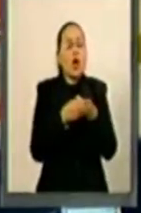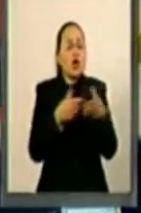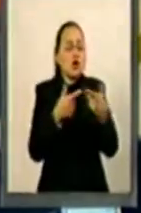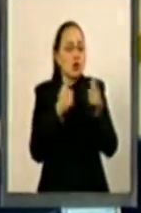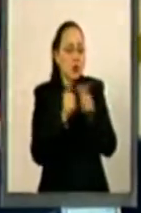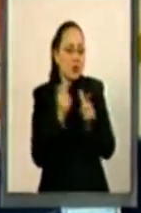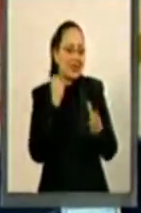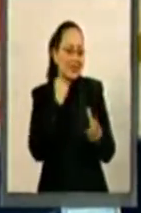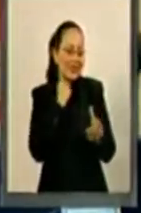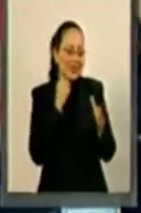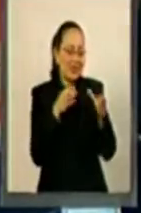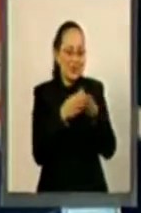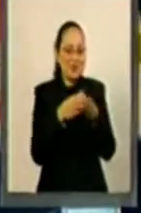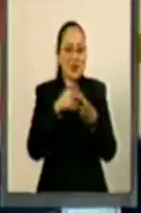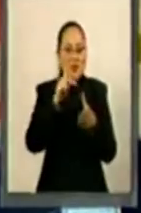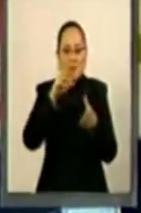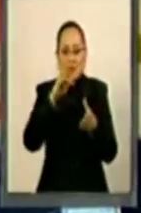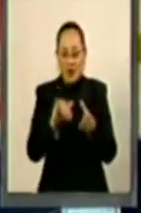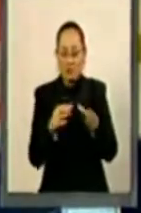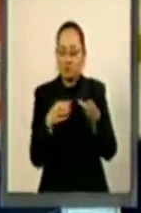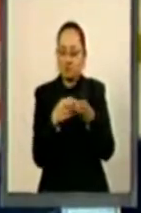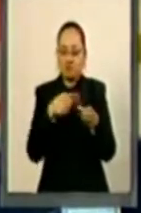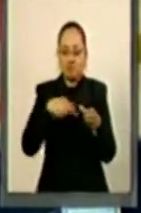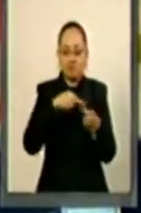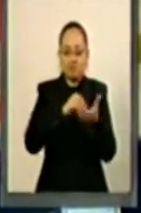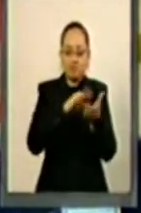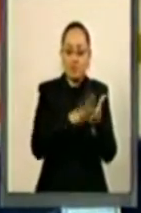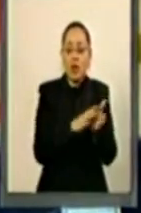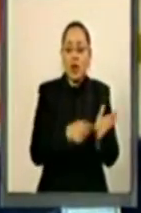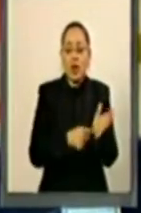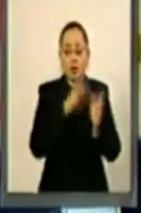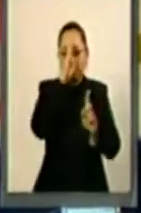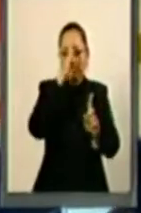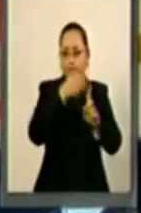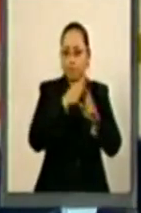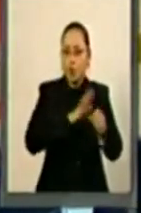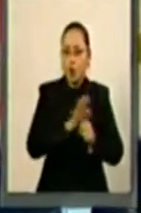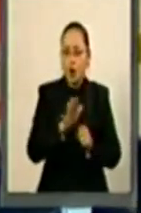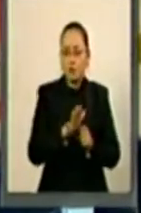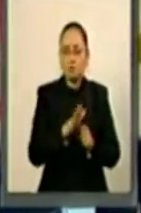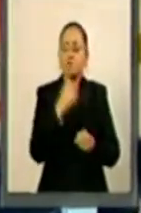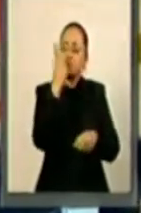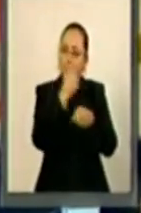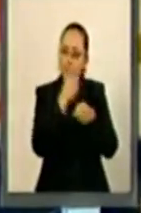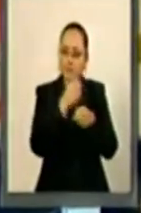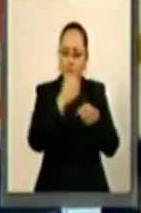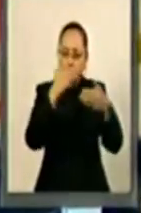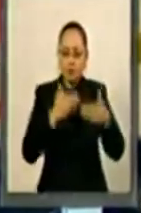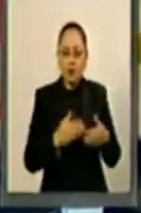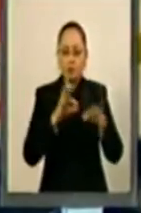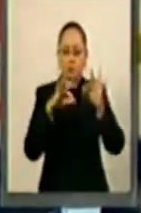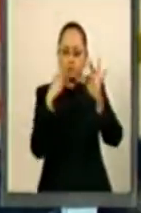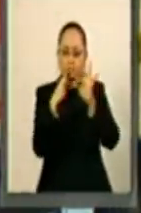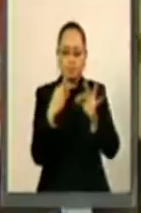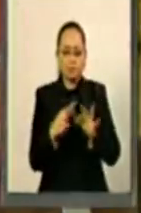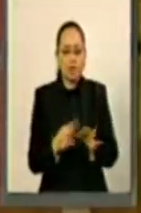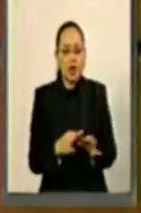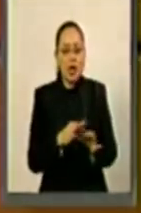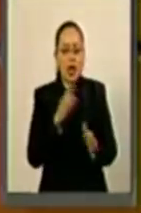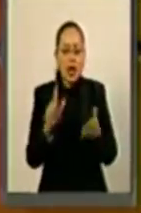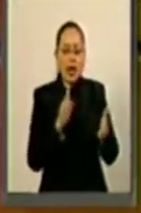Partido Revolucionario Institucional tiene como objetivo, en primer término, cumplir con la